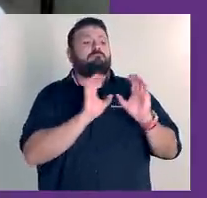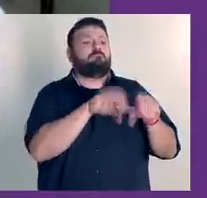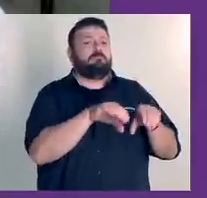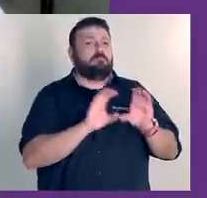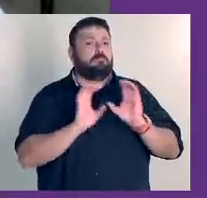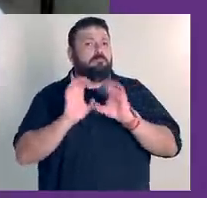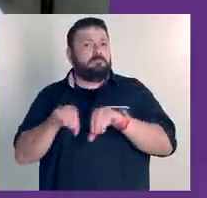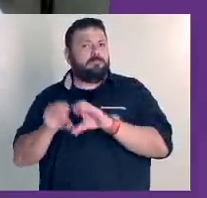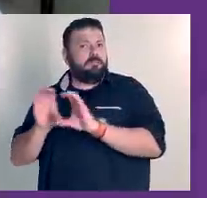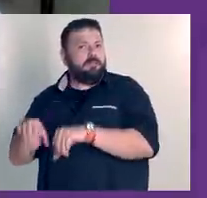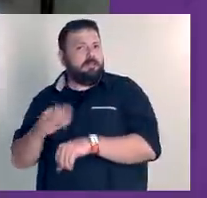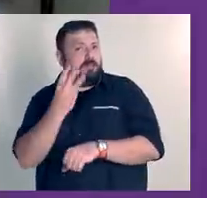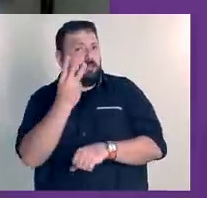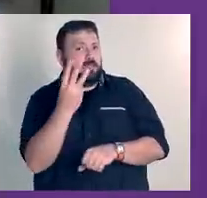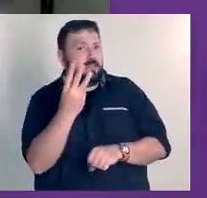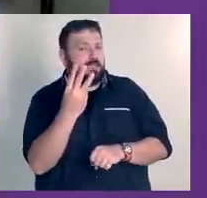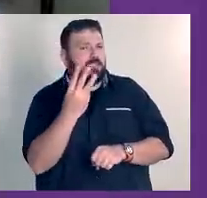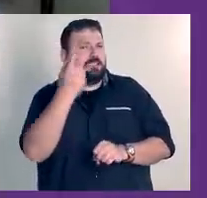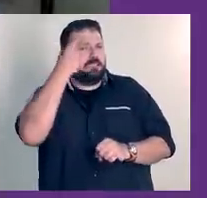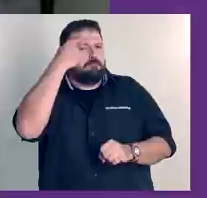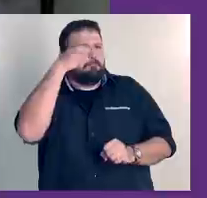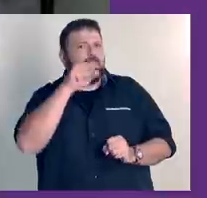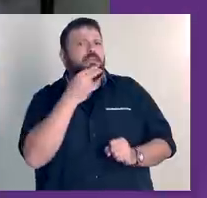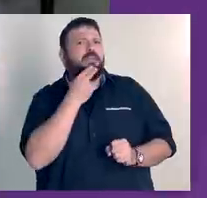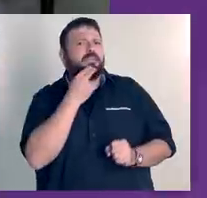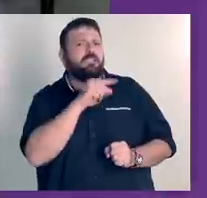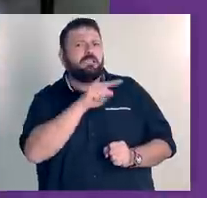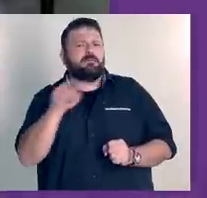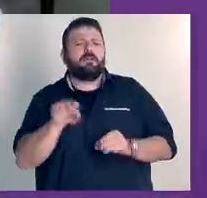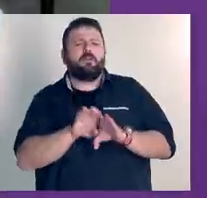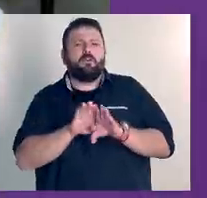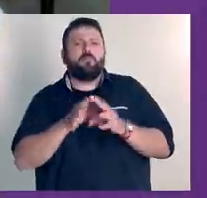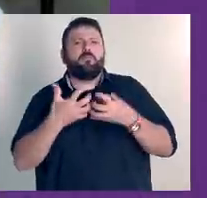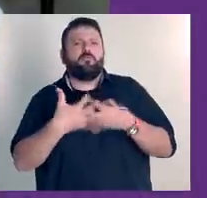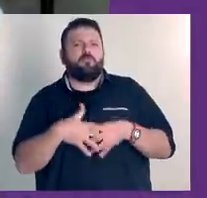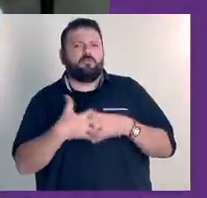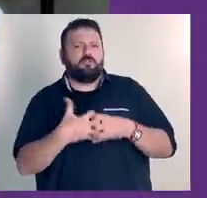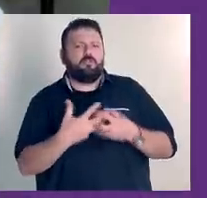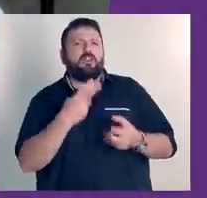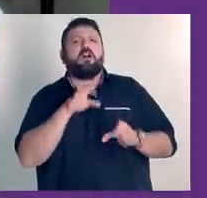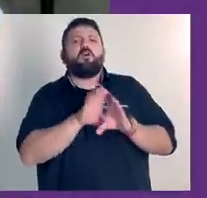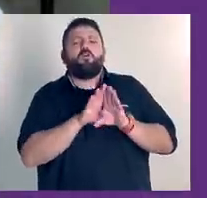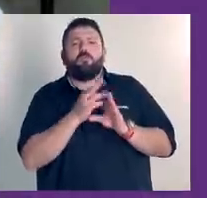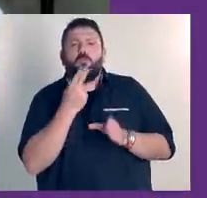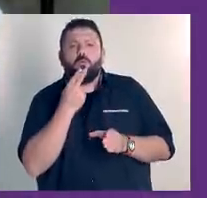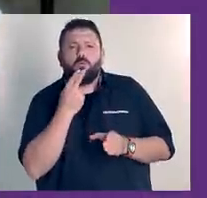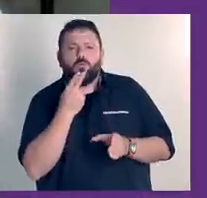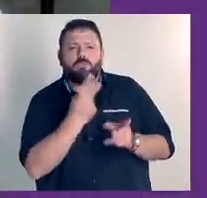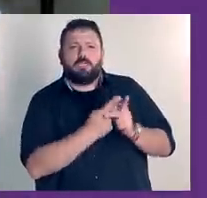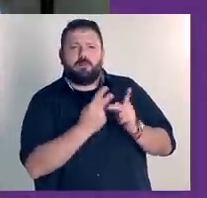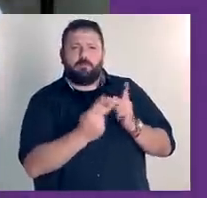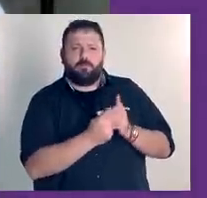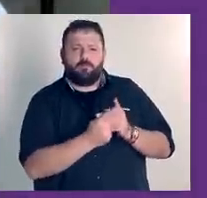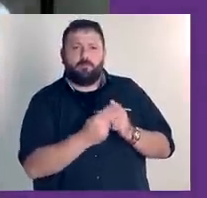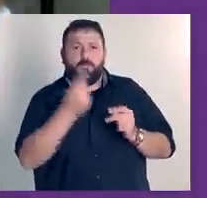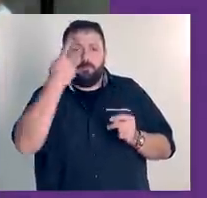3 inscritos, enseñarles qué hay, para qué sirve, cómo funciona, enseñarlos desde el primero a usar el producto para que tengan